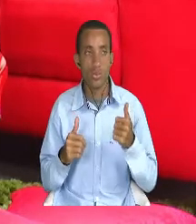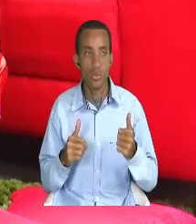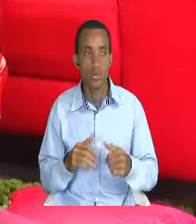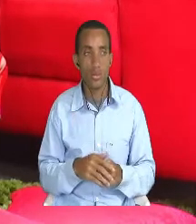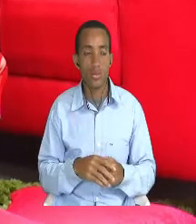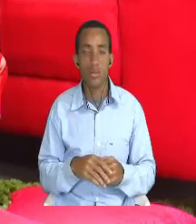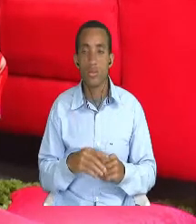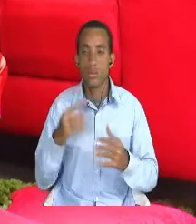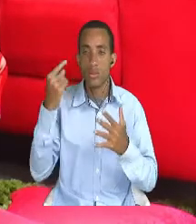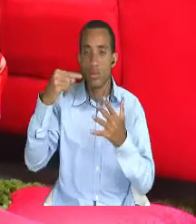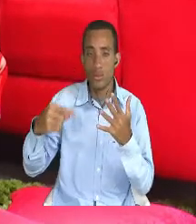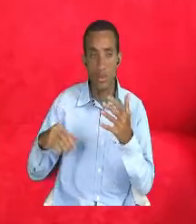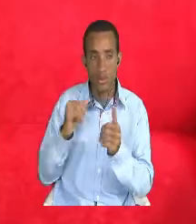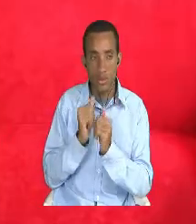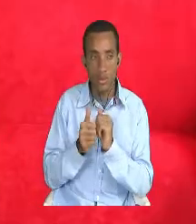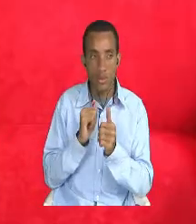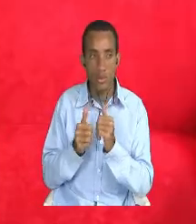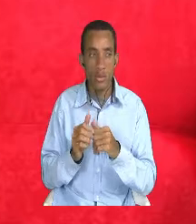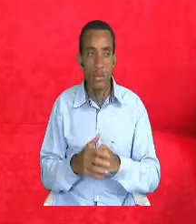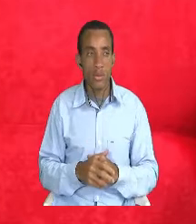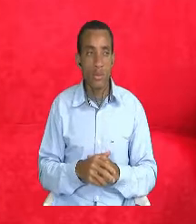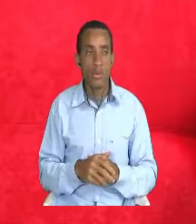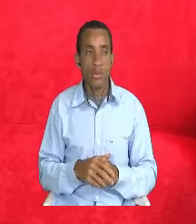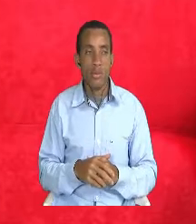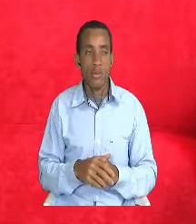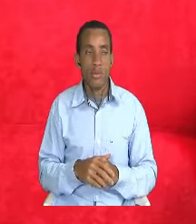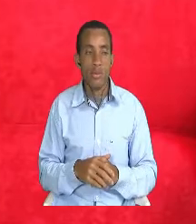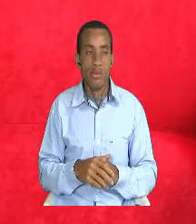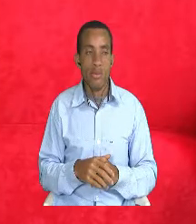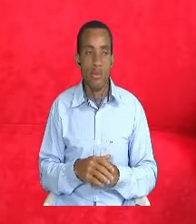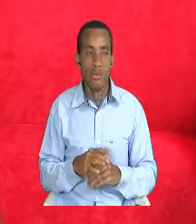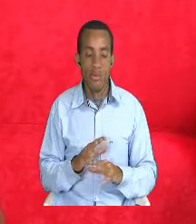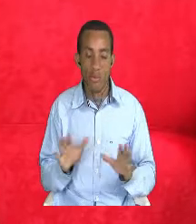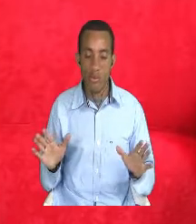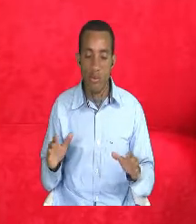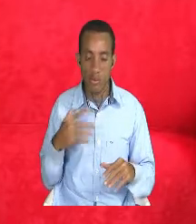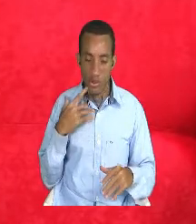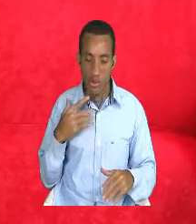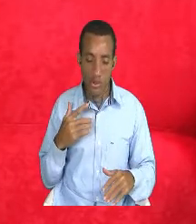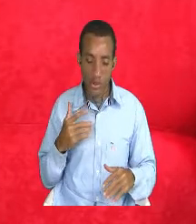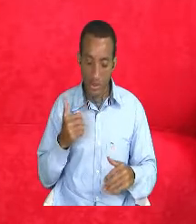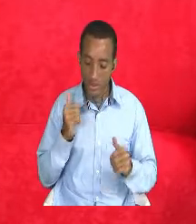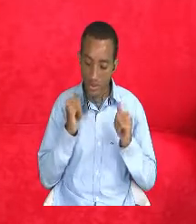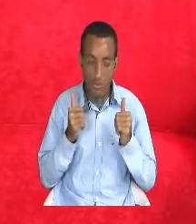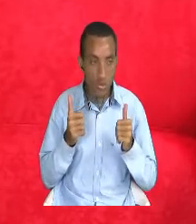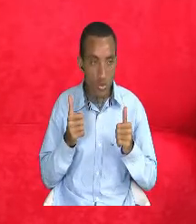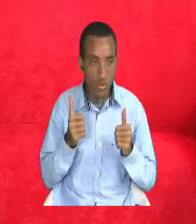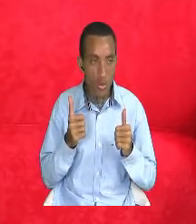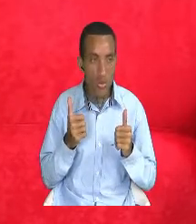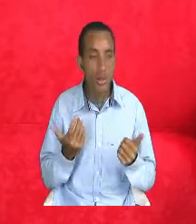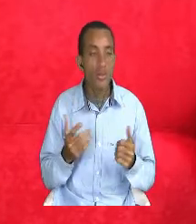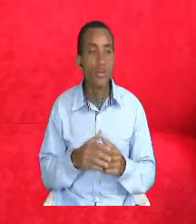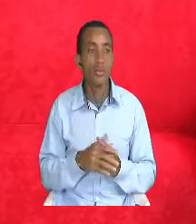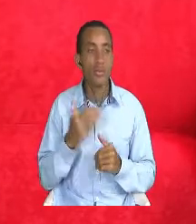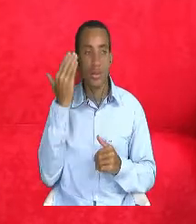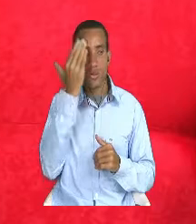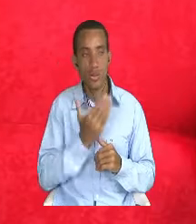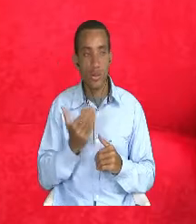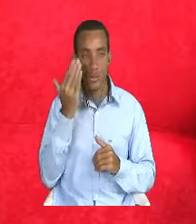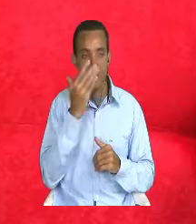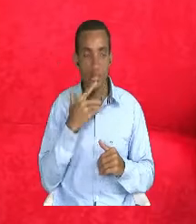muchas disciplinas deportivas, voy a por el momento tocar la siguiente. Aquí somos buenos en lo siguiente, en las pruebas que tienen que